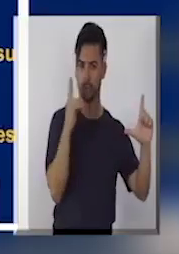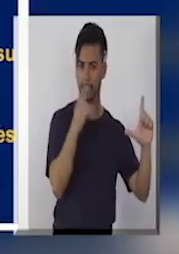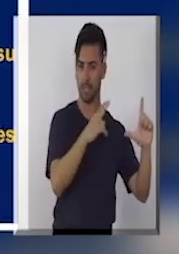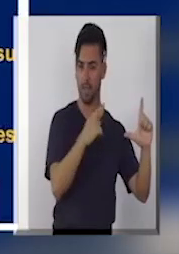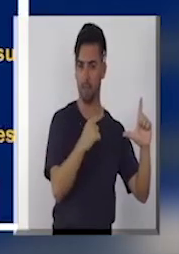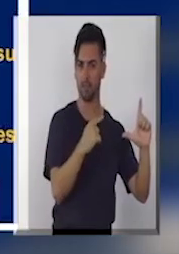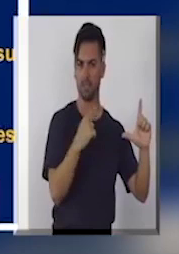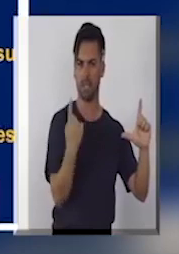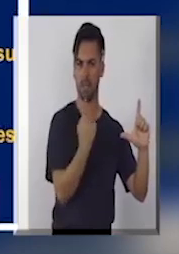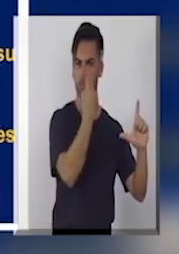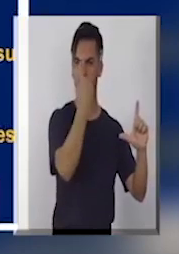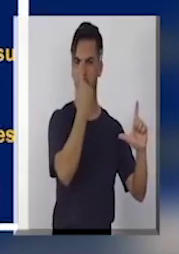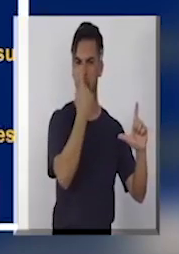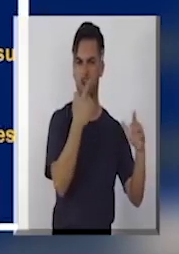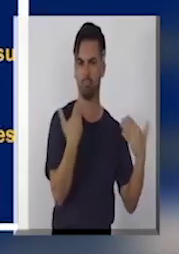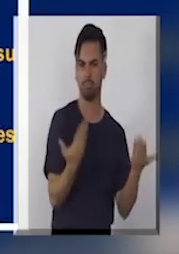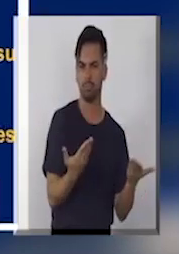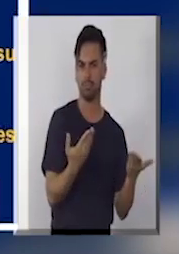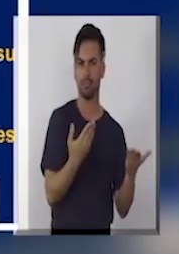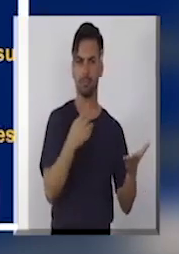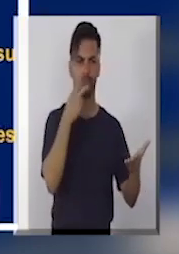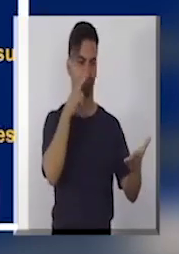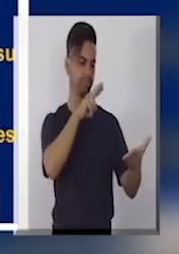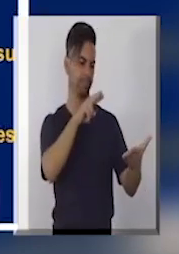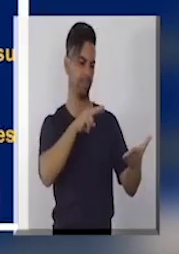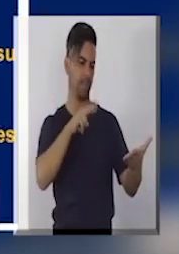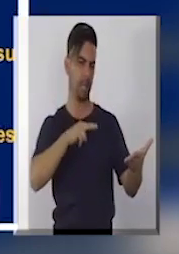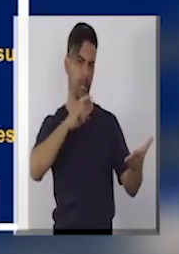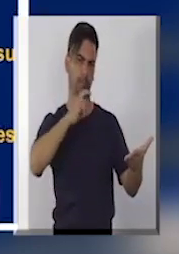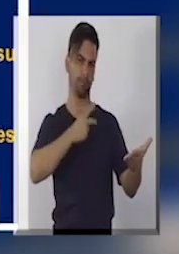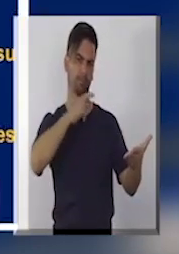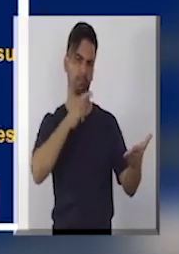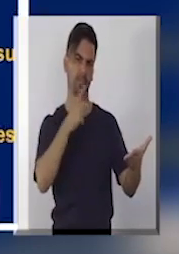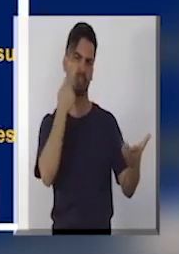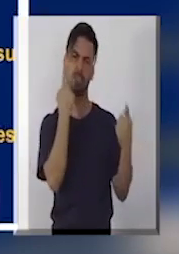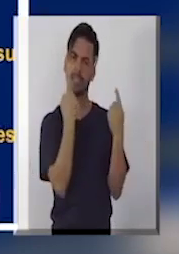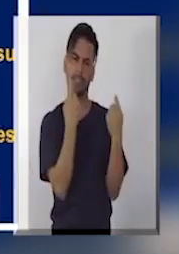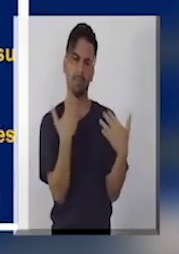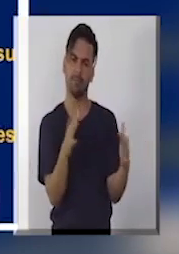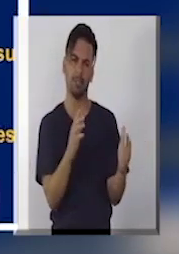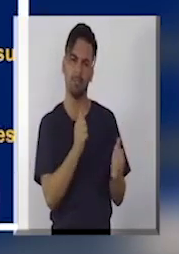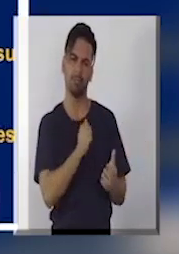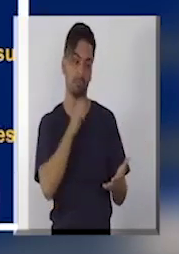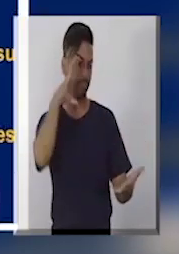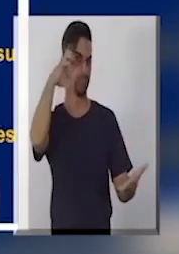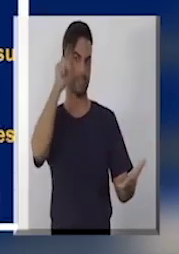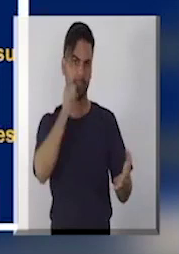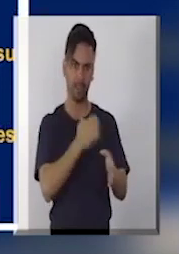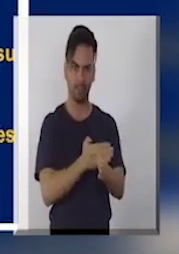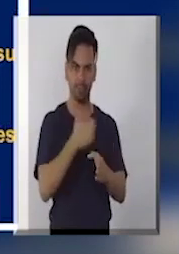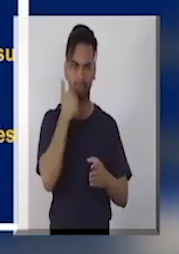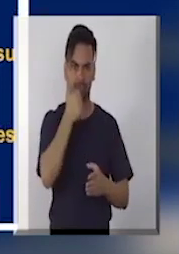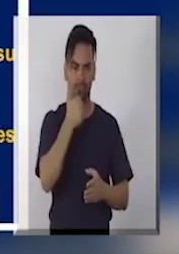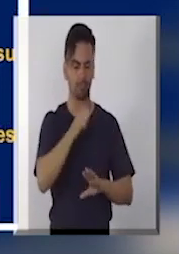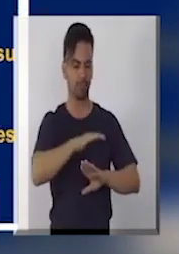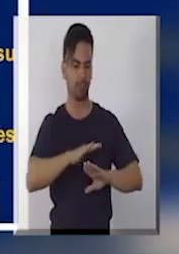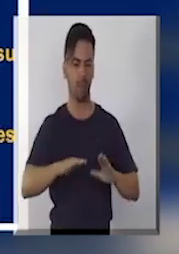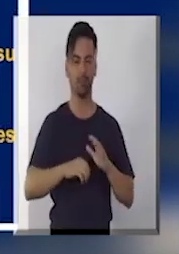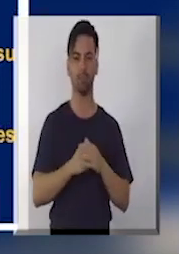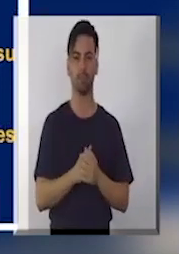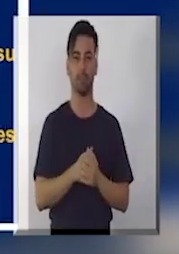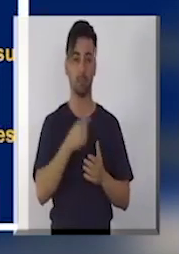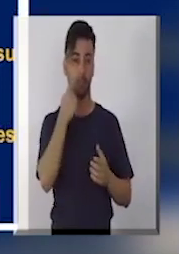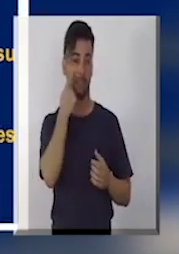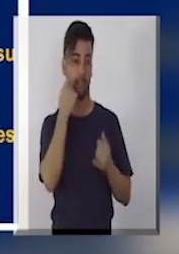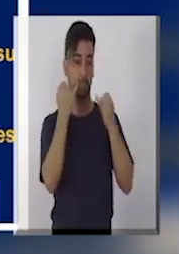Primero que tienes que hacer, leer el texto tantas veces como te sean necesario. Identificar las palabras claves.